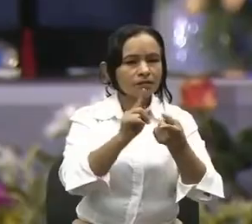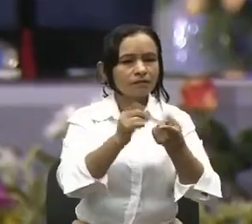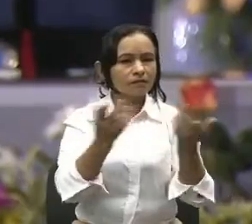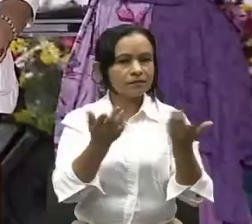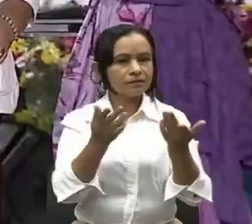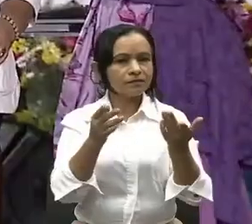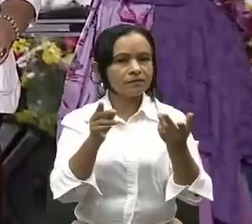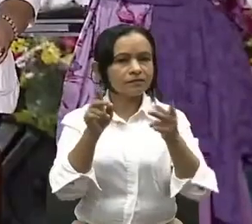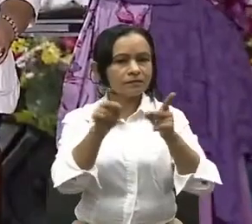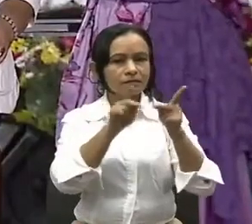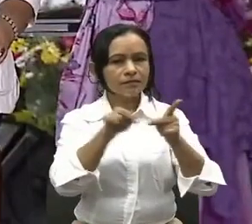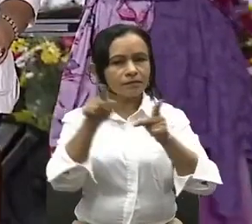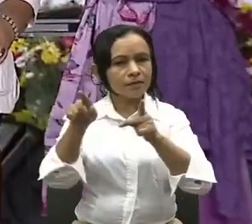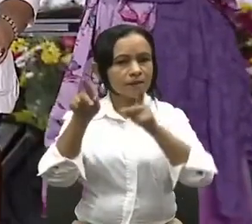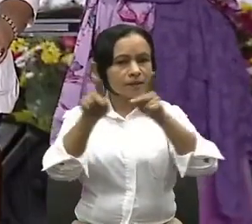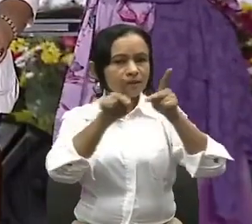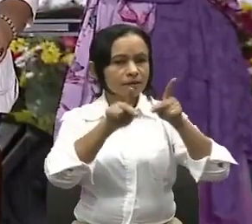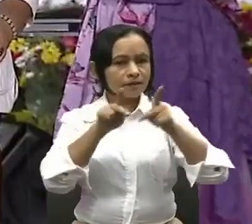Para ellos,